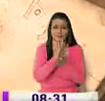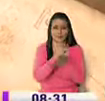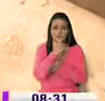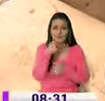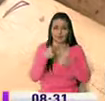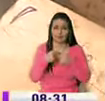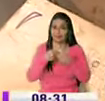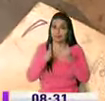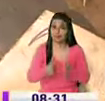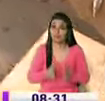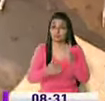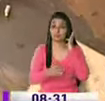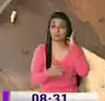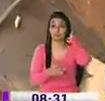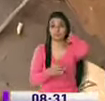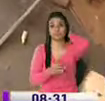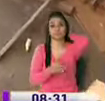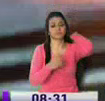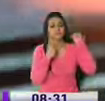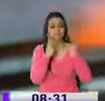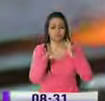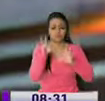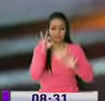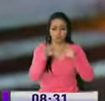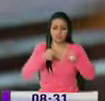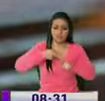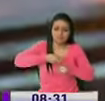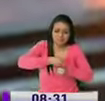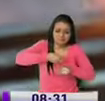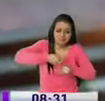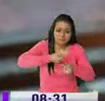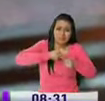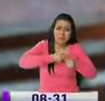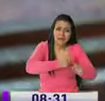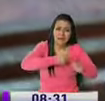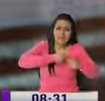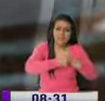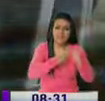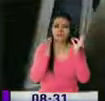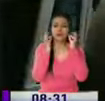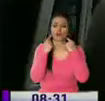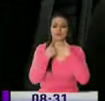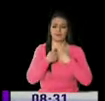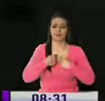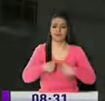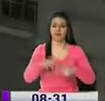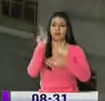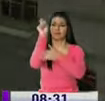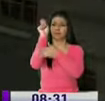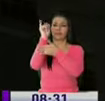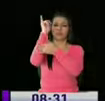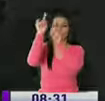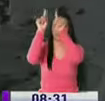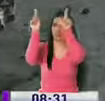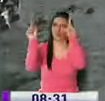van a encontrar taracea, tallado en madera, joyería, pintura religiosa.